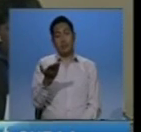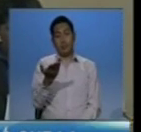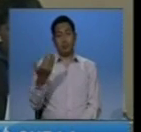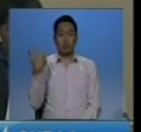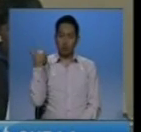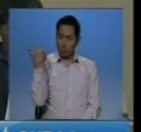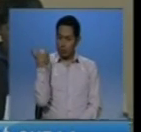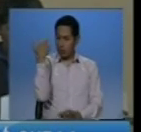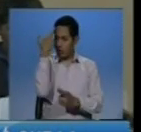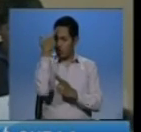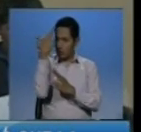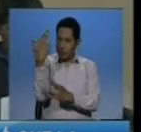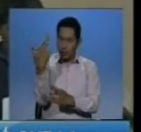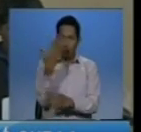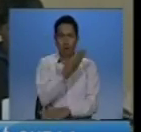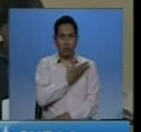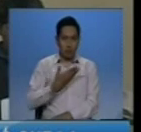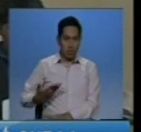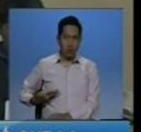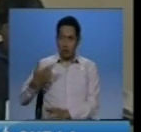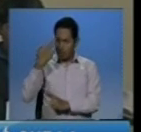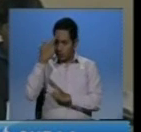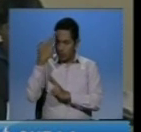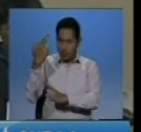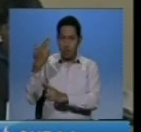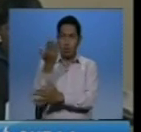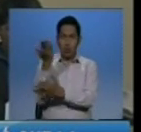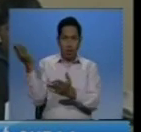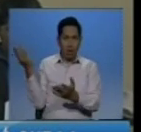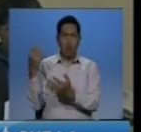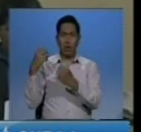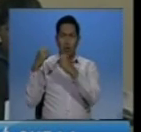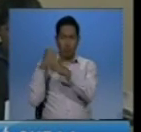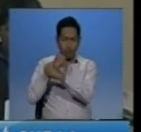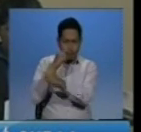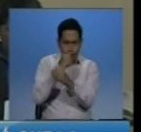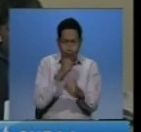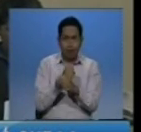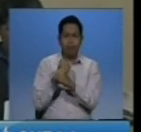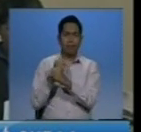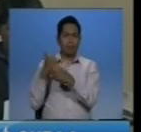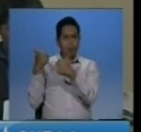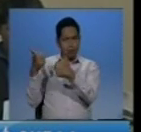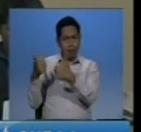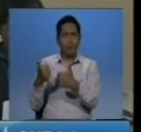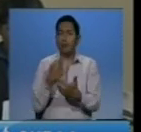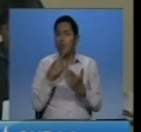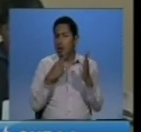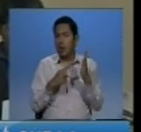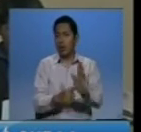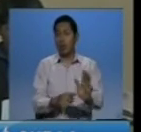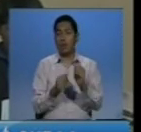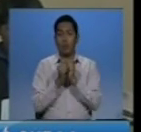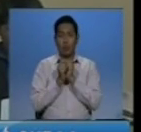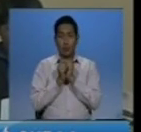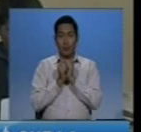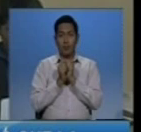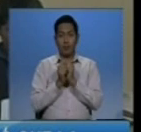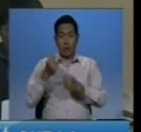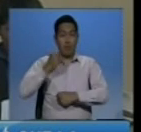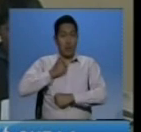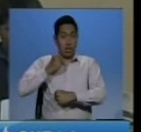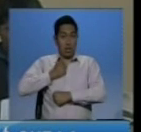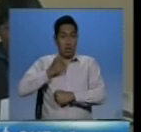mucho respeto, mucha admiración de tantas cosas que hizo con Pedro Rafael Correa. Una de las cosas, cerró la base